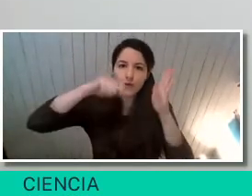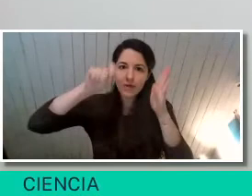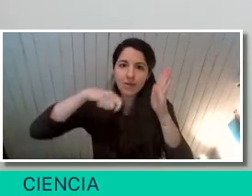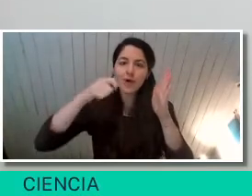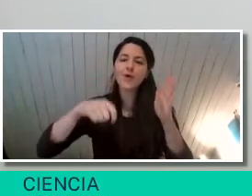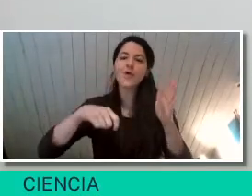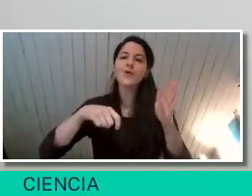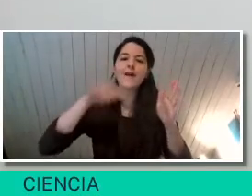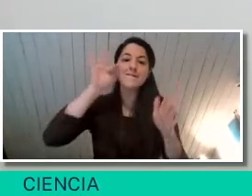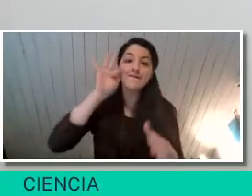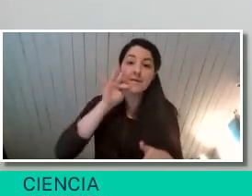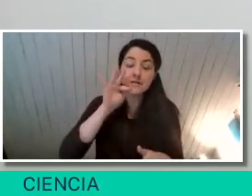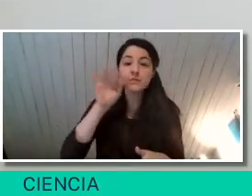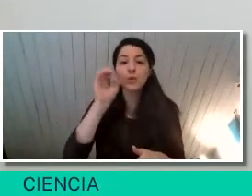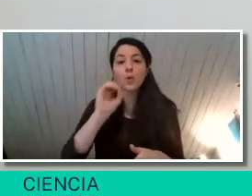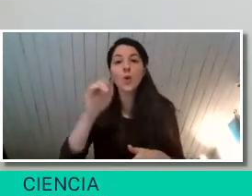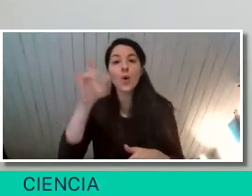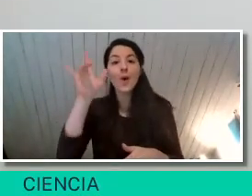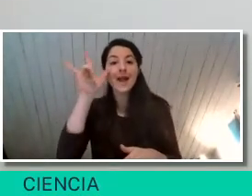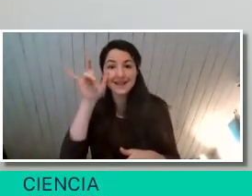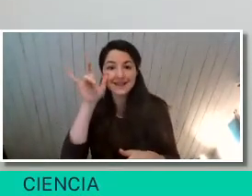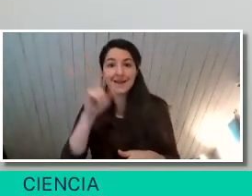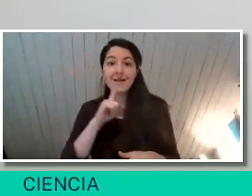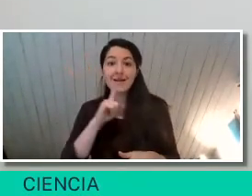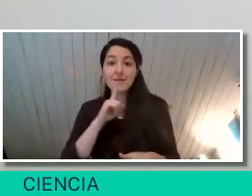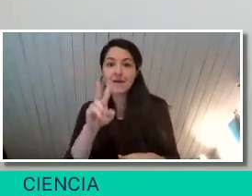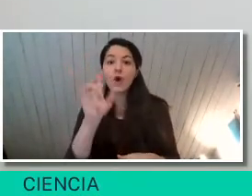Facebook, Instagram TV y YouTube en